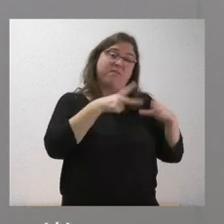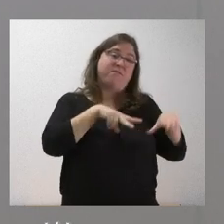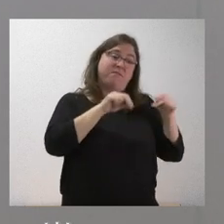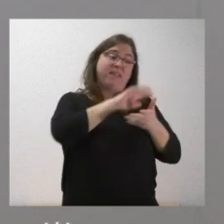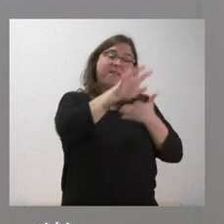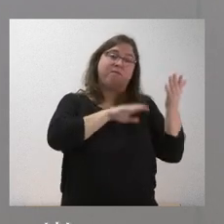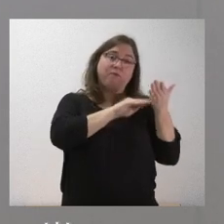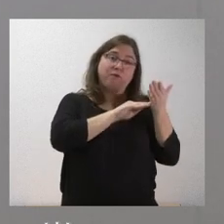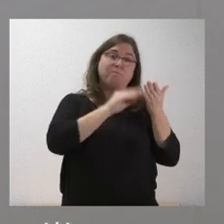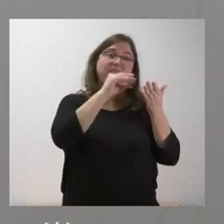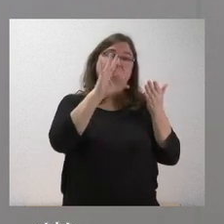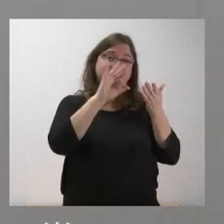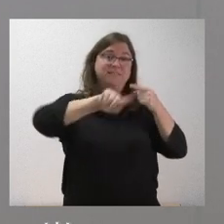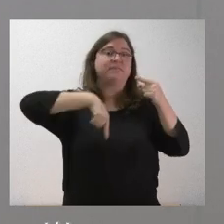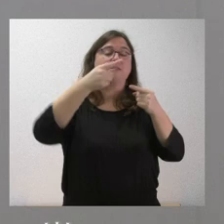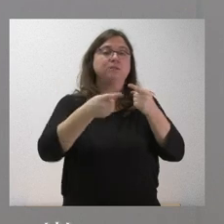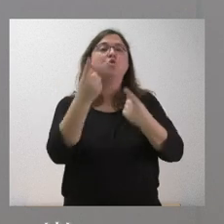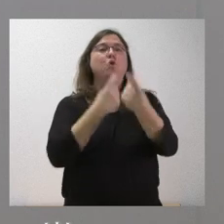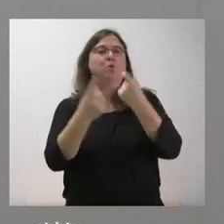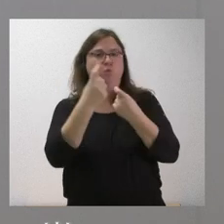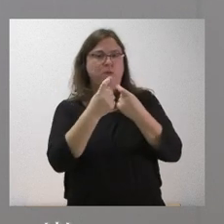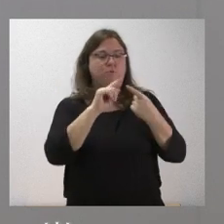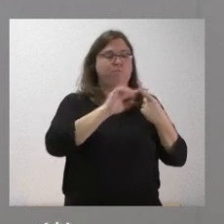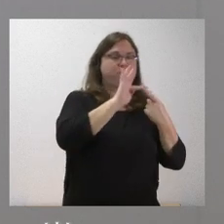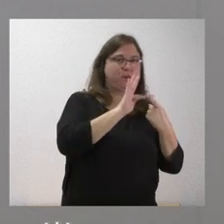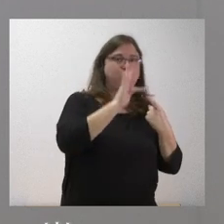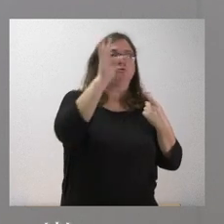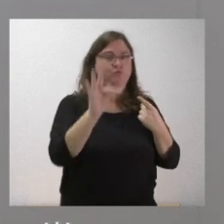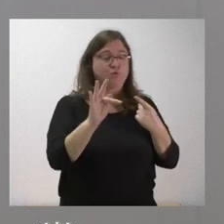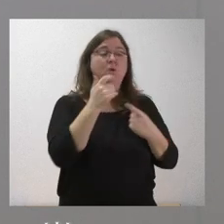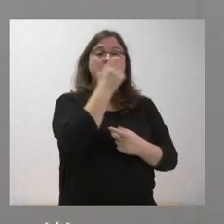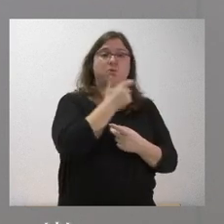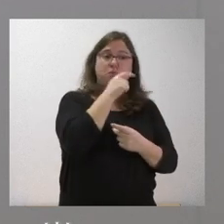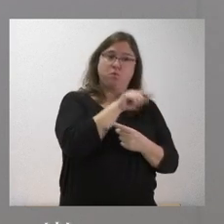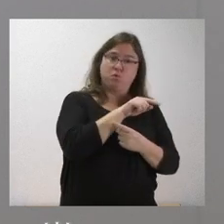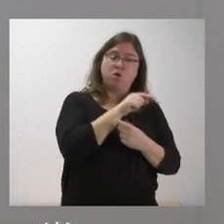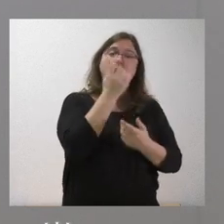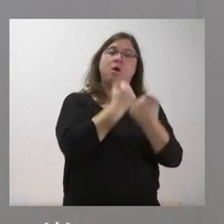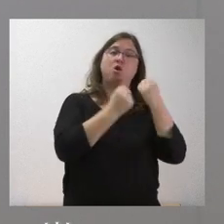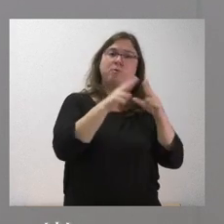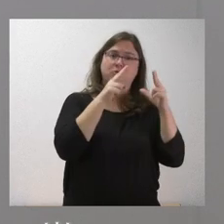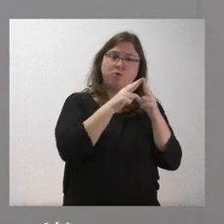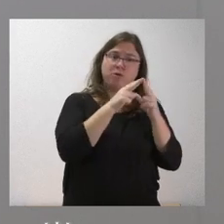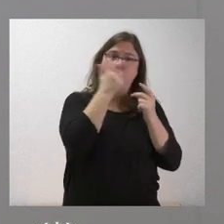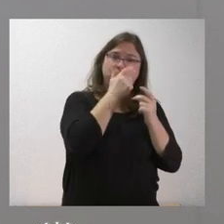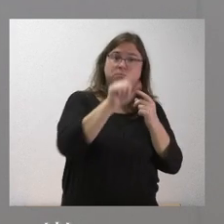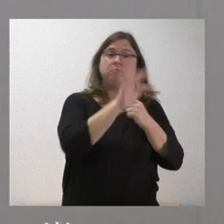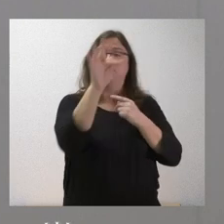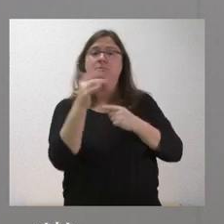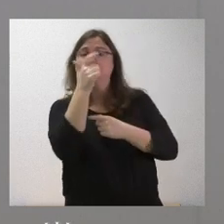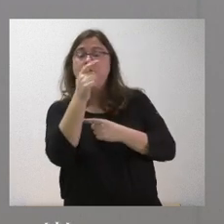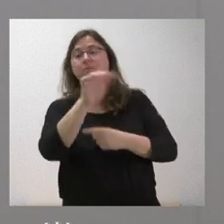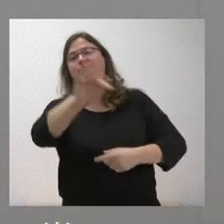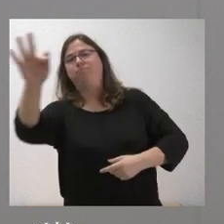informe del ces no se pasa al consejo consultivo y por tanto entre lo que tarden el consejo económico y social y lo que pueda tardar el consejo consultivo lo que tardaremos